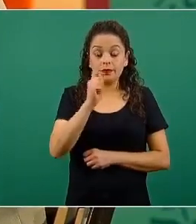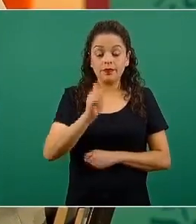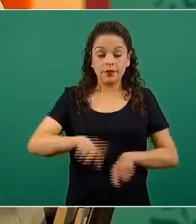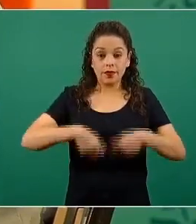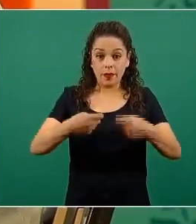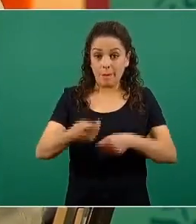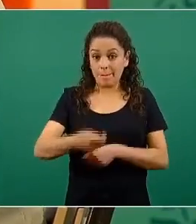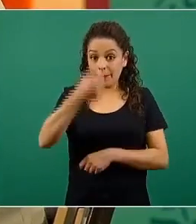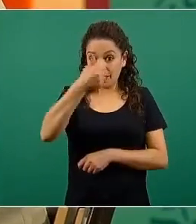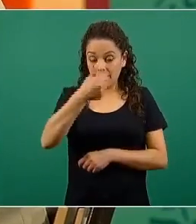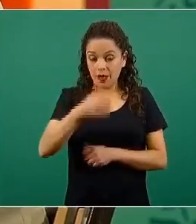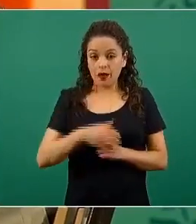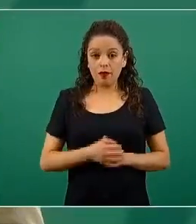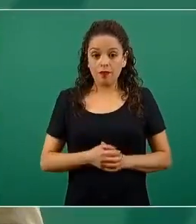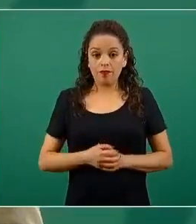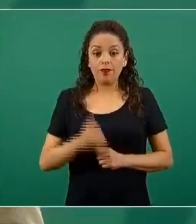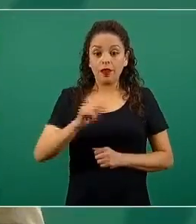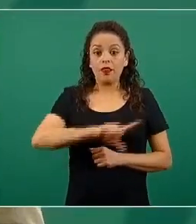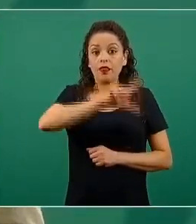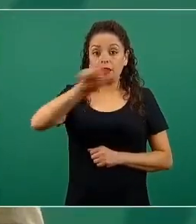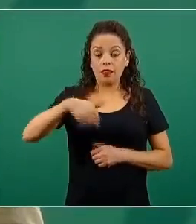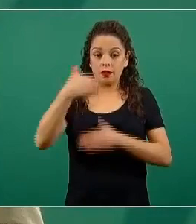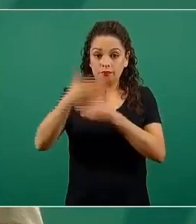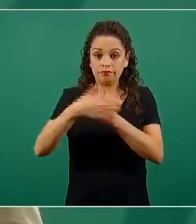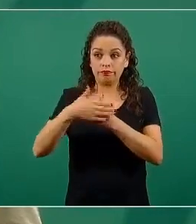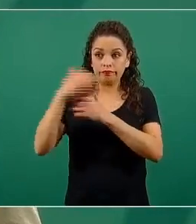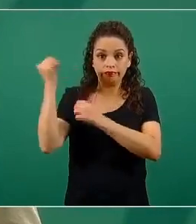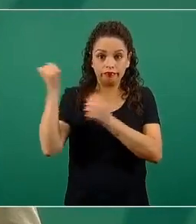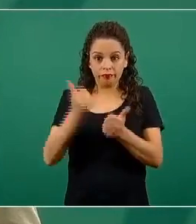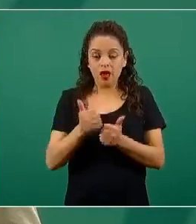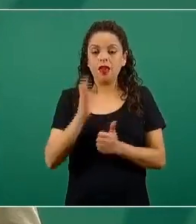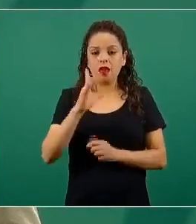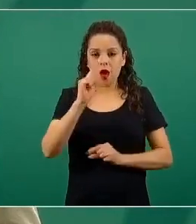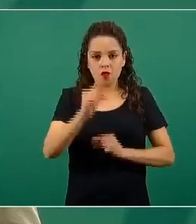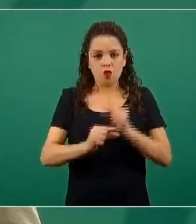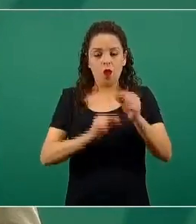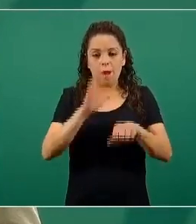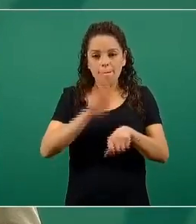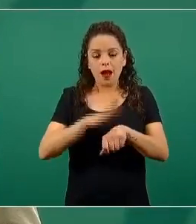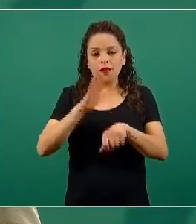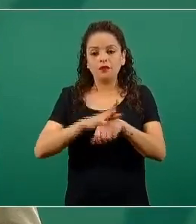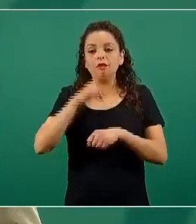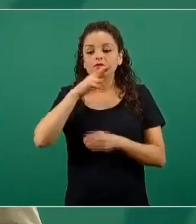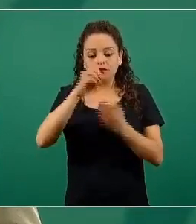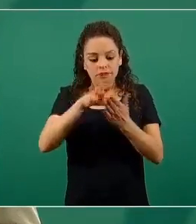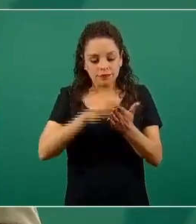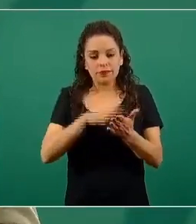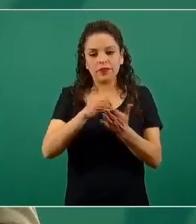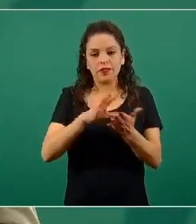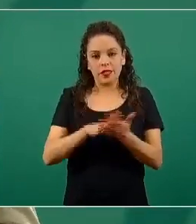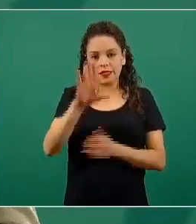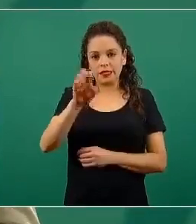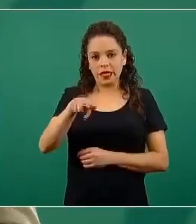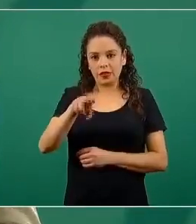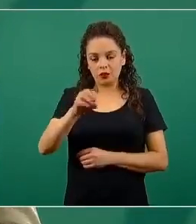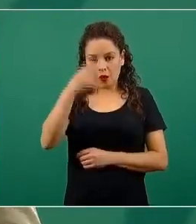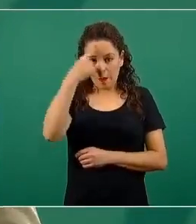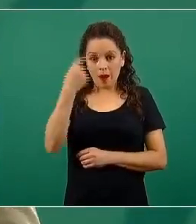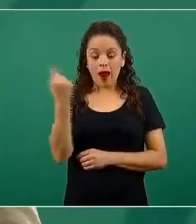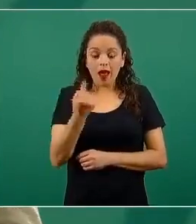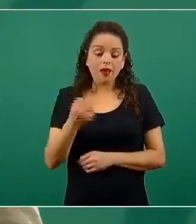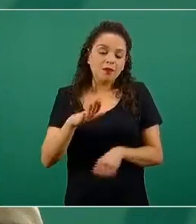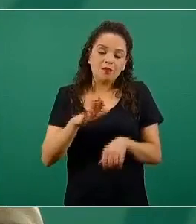vacunas y en el próximo embarque estamos mejorando este censo para tenerlo un poco con